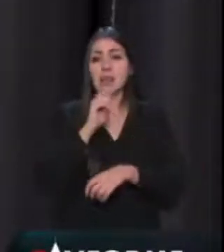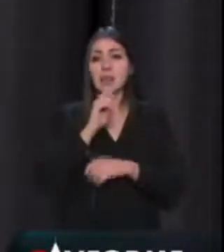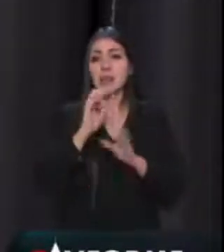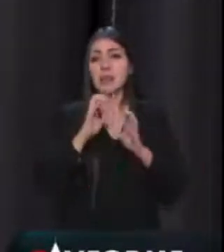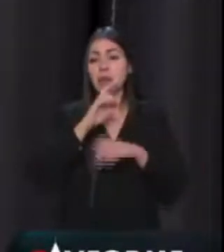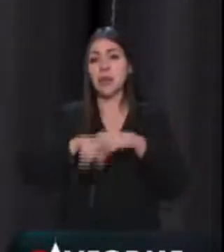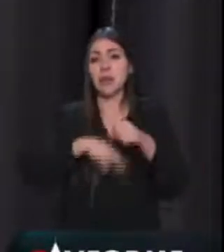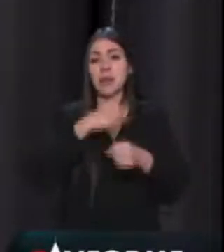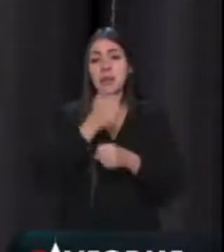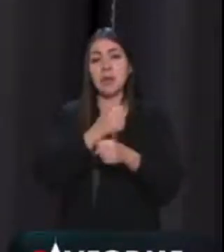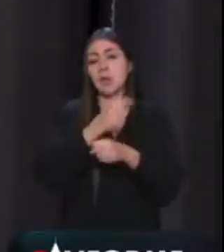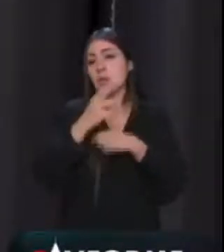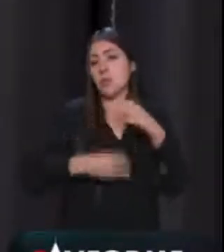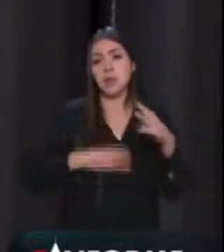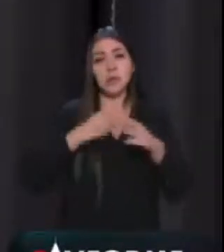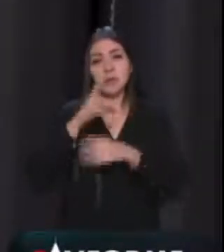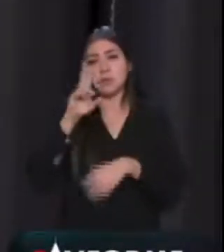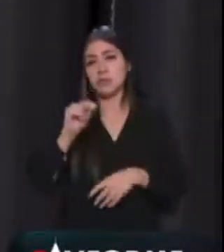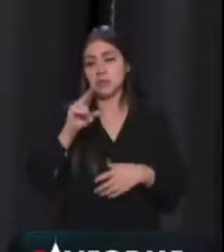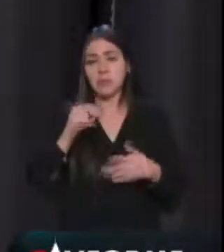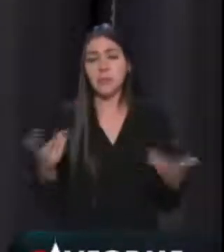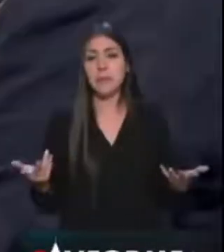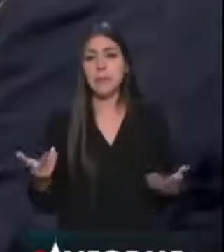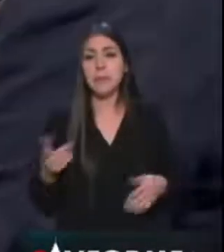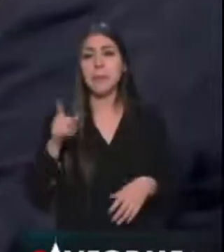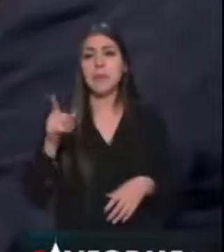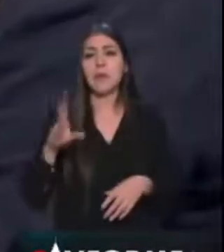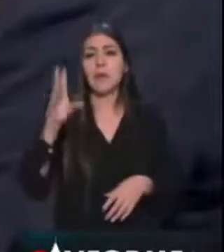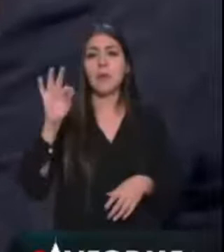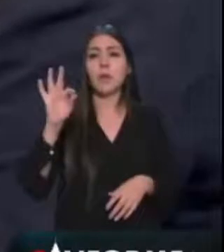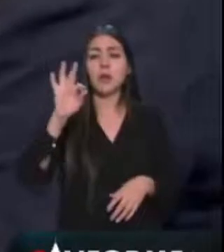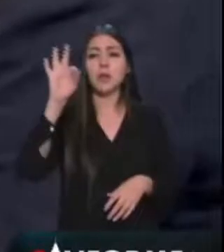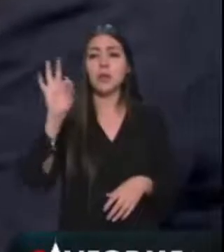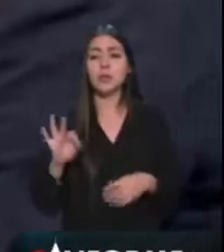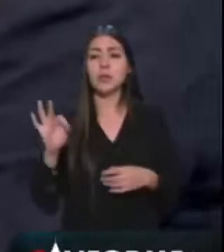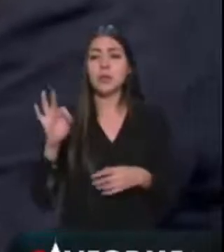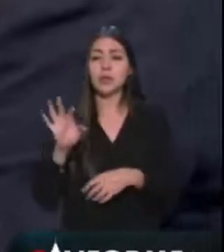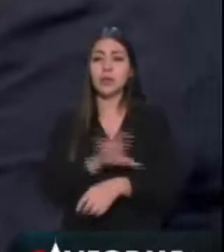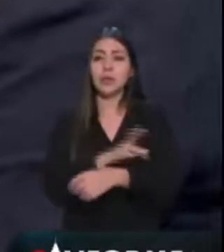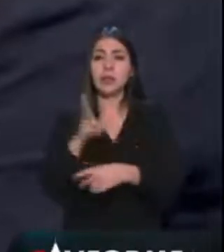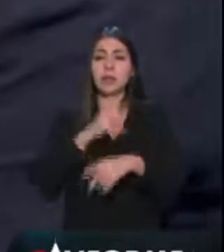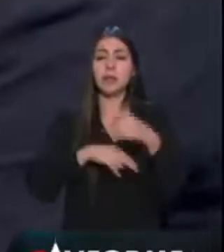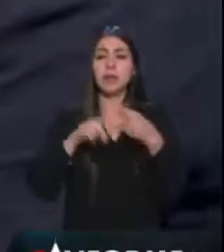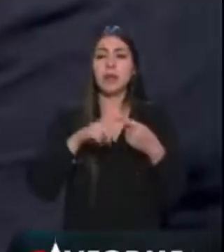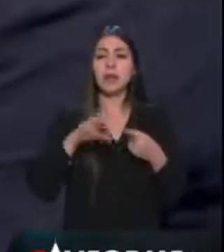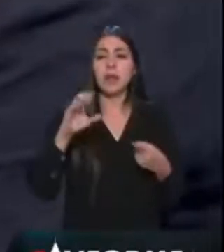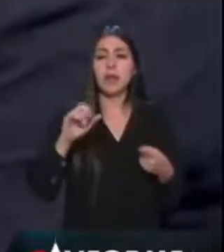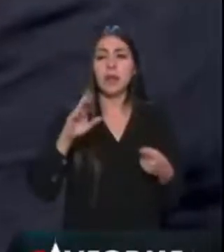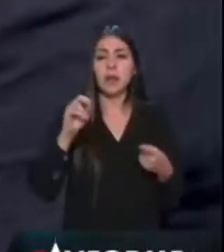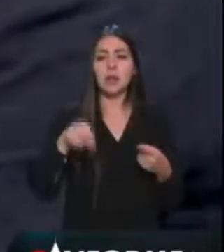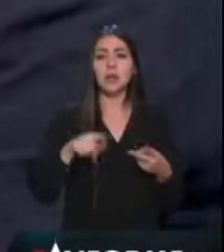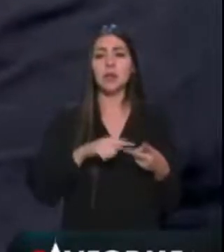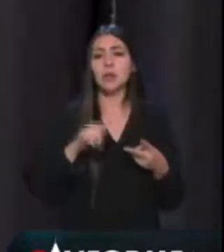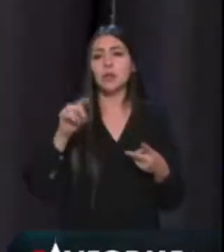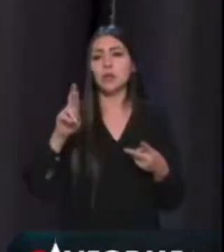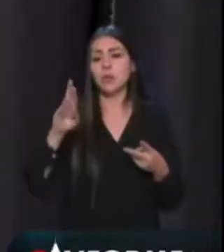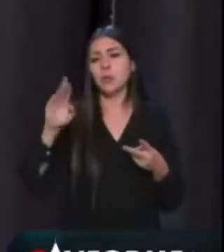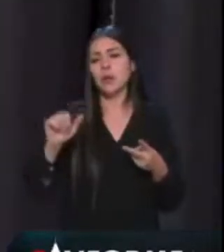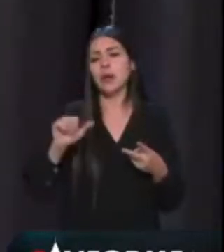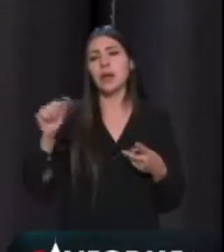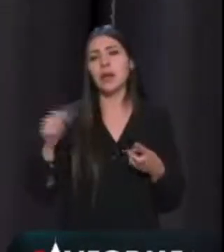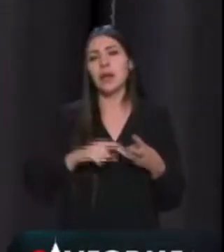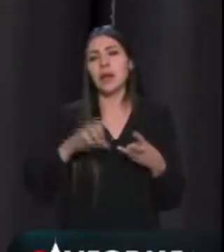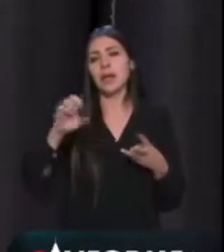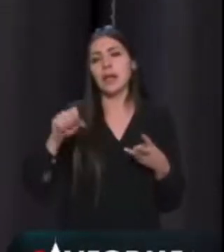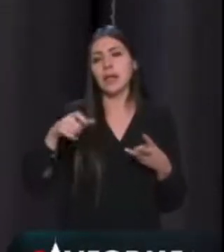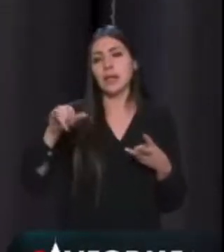A nivel mundial, el 40% de la energía eléctrica viene del carbón, de la turba y del esquisto bituminoso, el